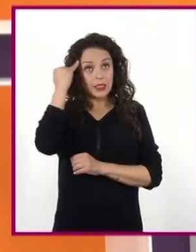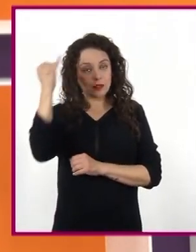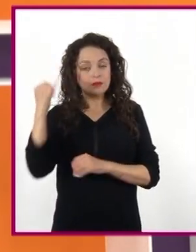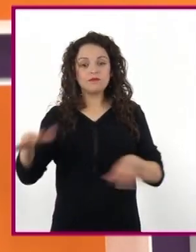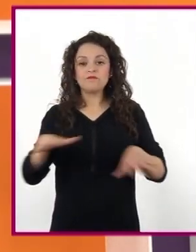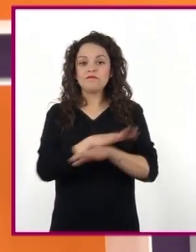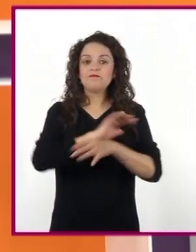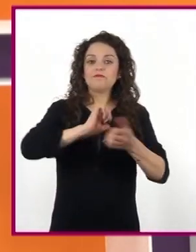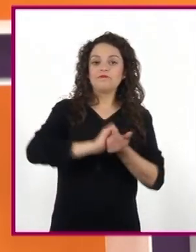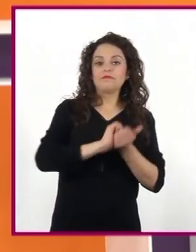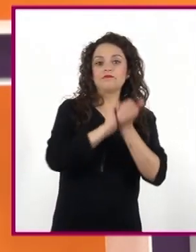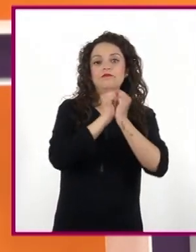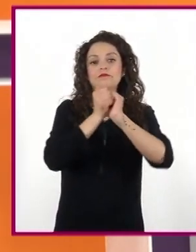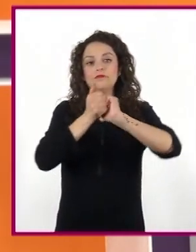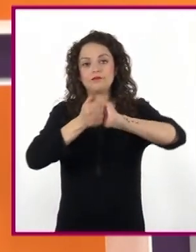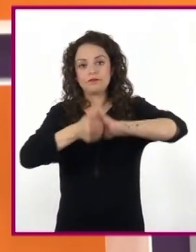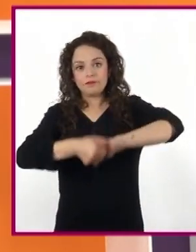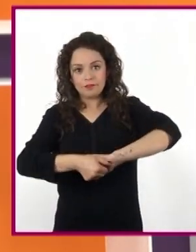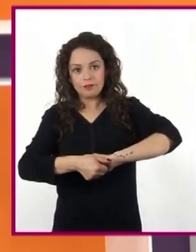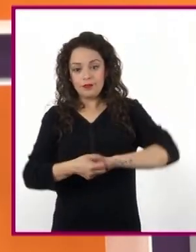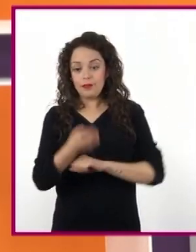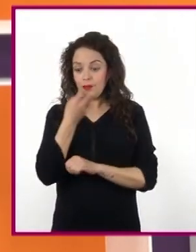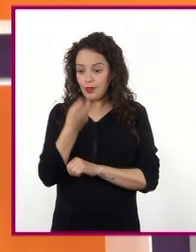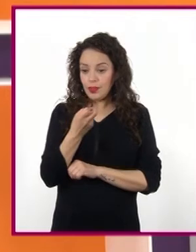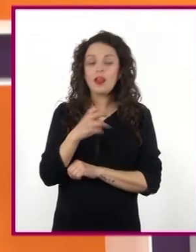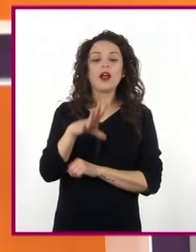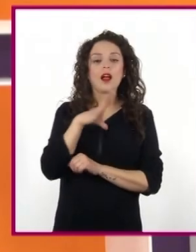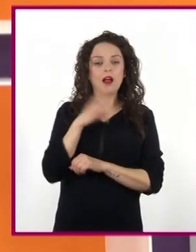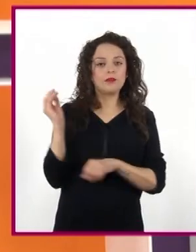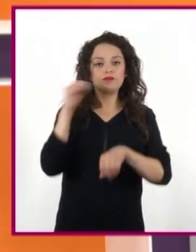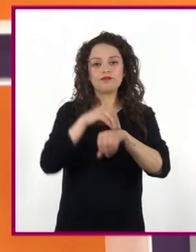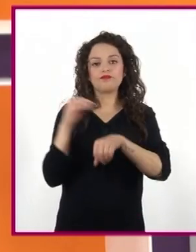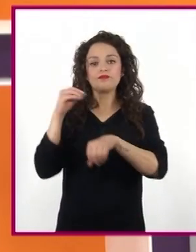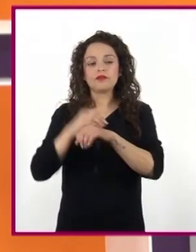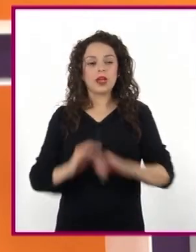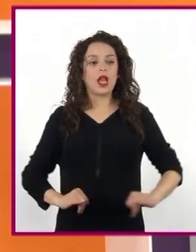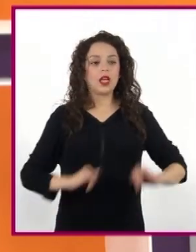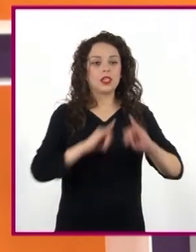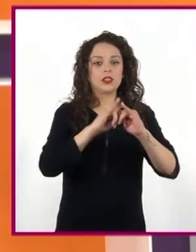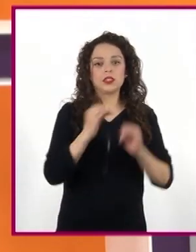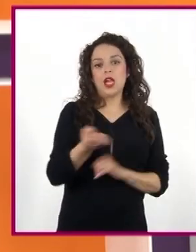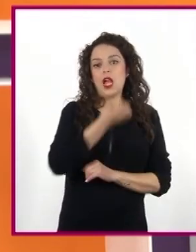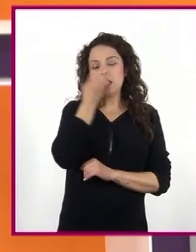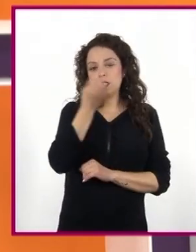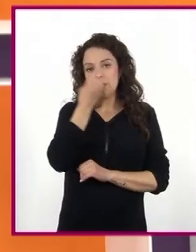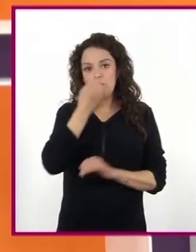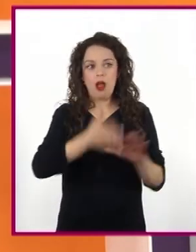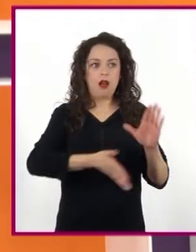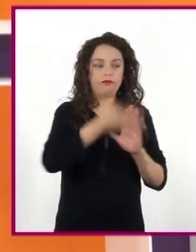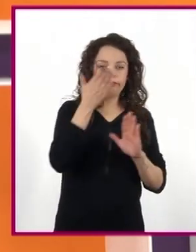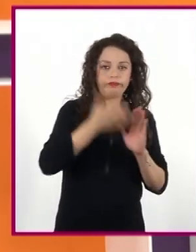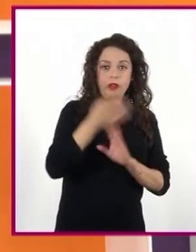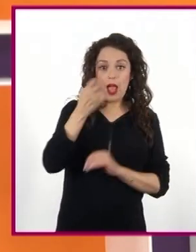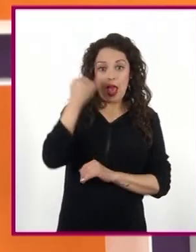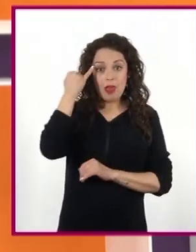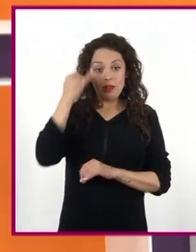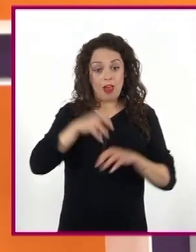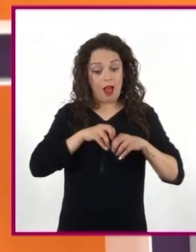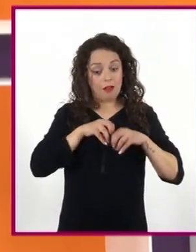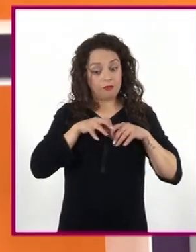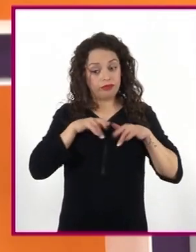de la minoría criolla ilustrada y con la creación de instituciones educativas, las ideas se difundieron en gran parte de la